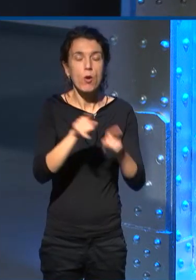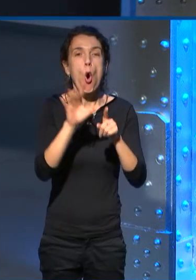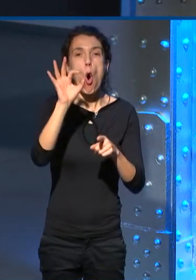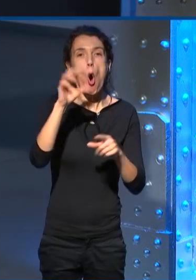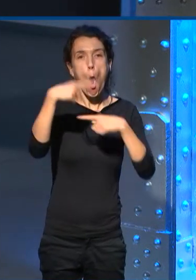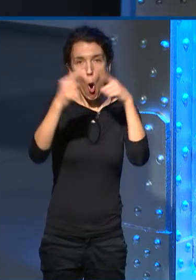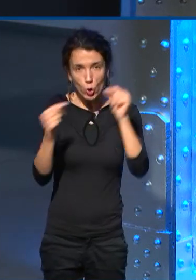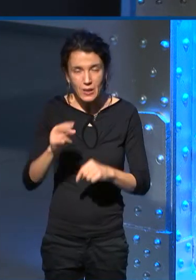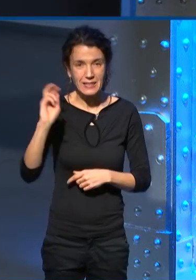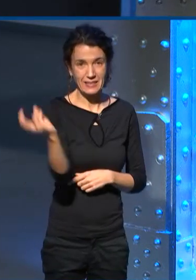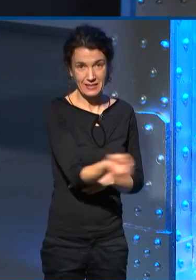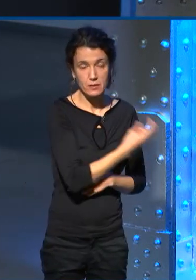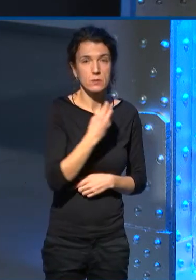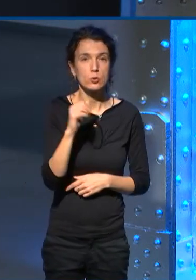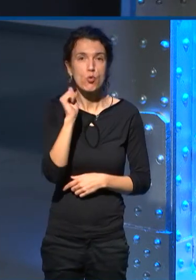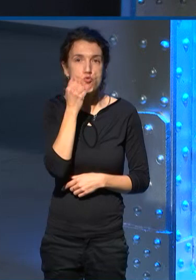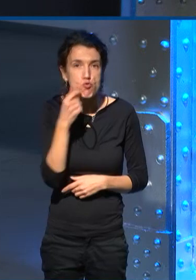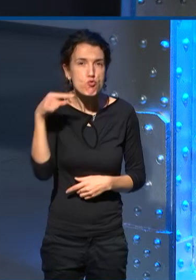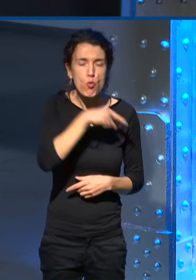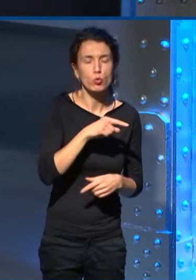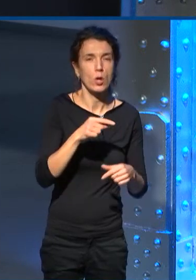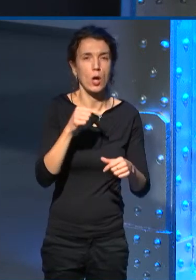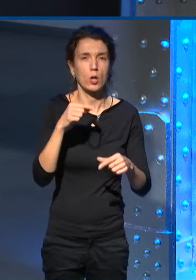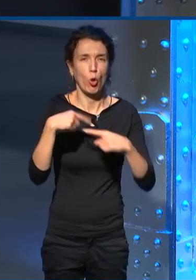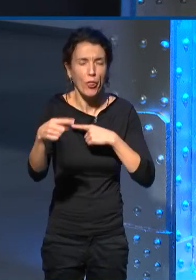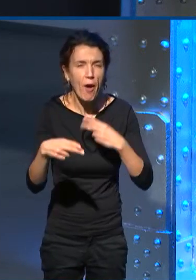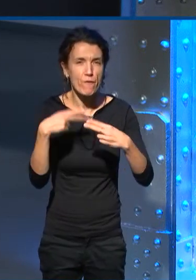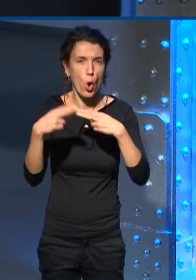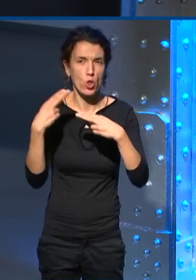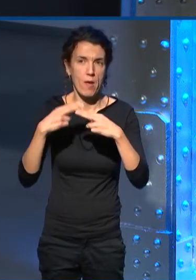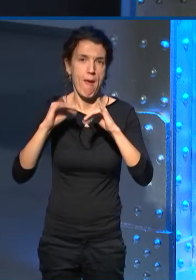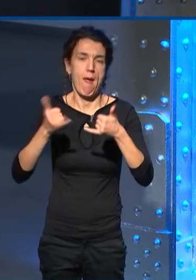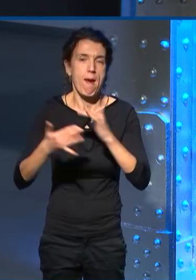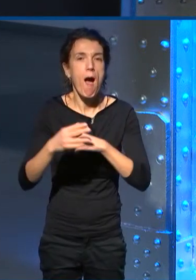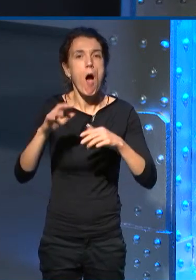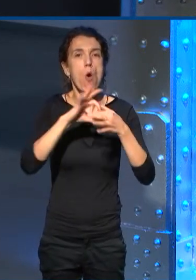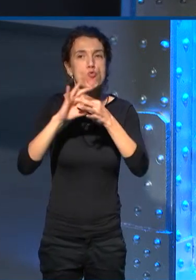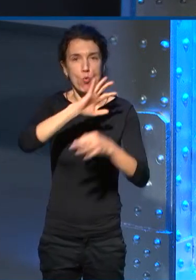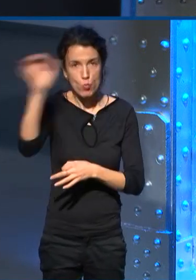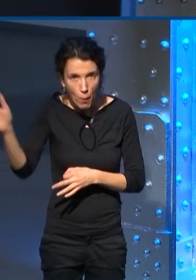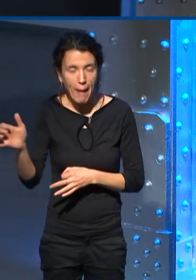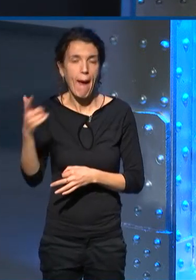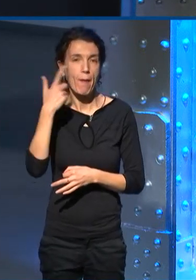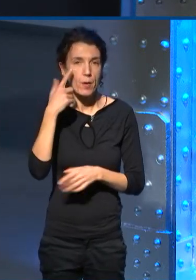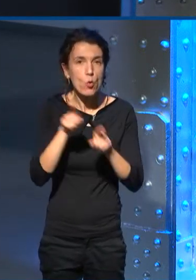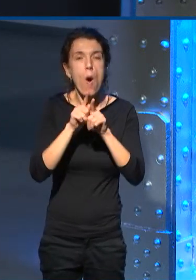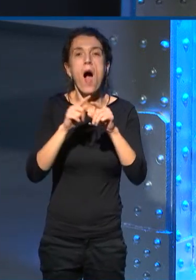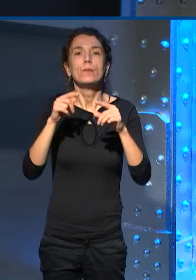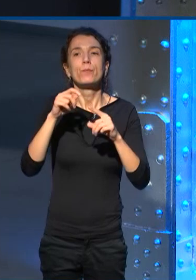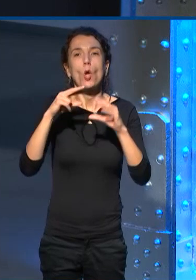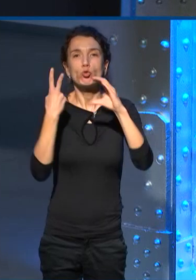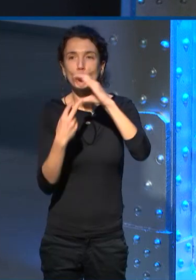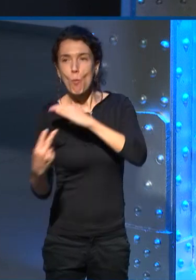OTAN, aviones rusos saltando todos los días nuestras fronteras, de la Unión Europea, amagando, submarinos